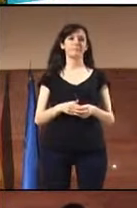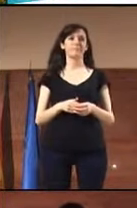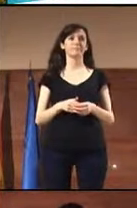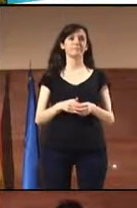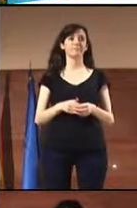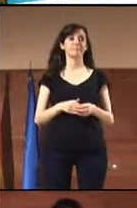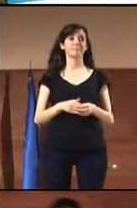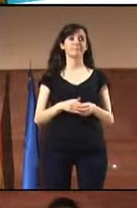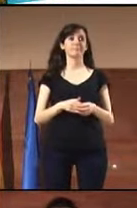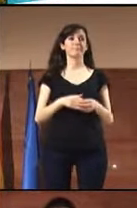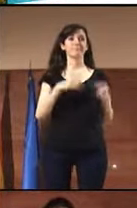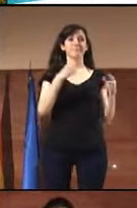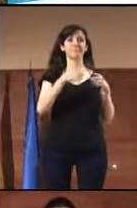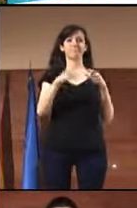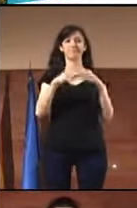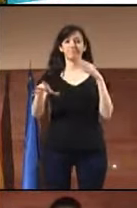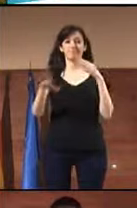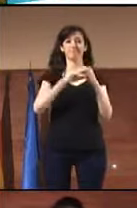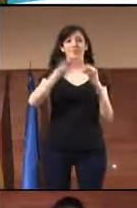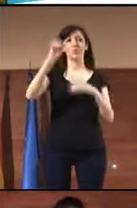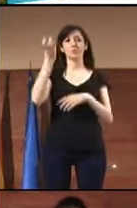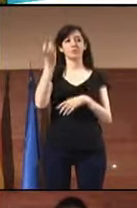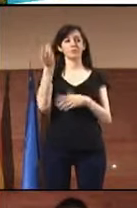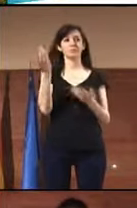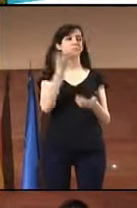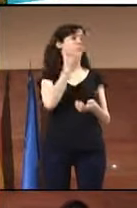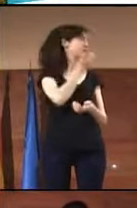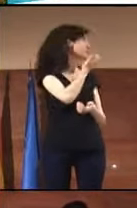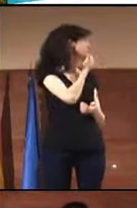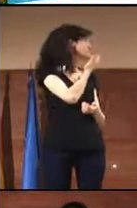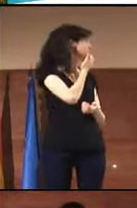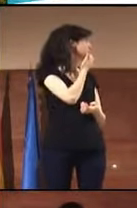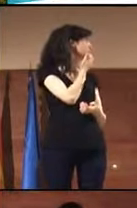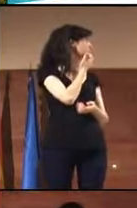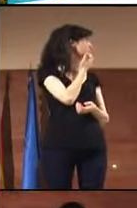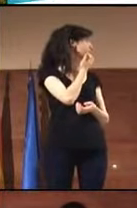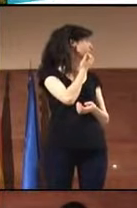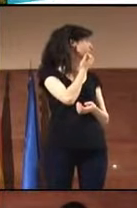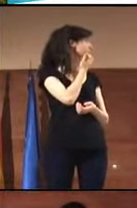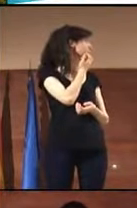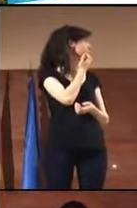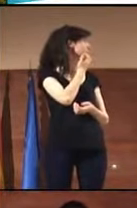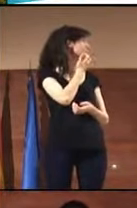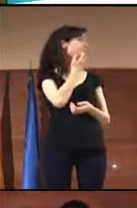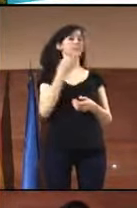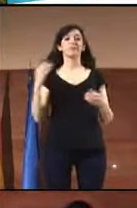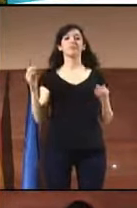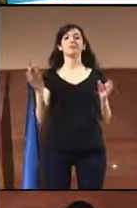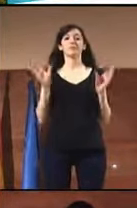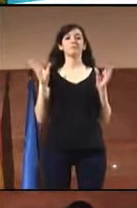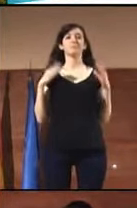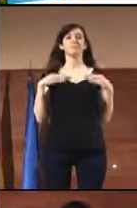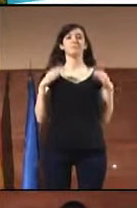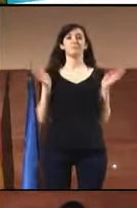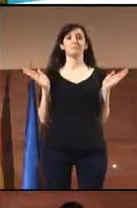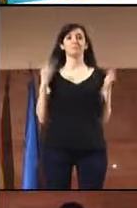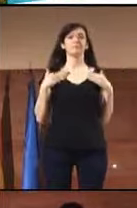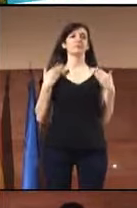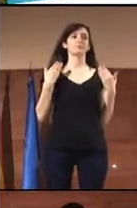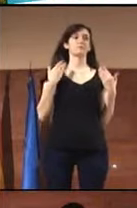Otros accesorios que se pueden poner a la silla son las placas laterales, para personas que tengan rotación de columna, escoliosis, problemas de equilibrio,